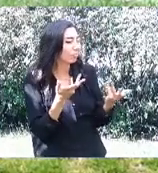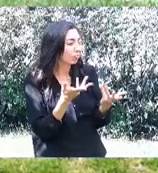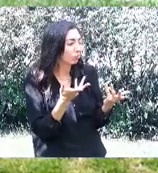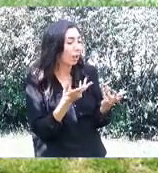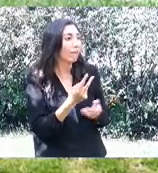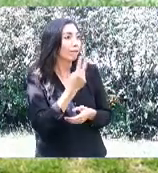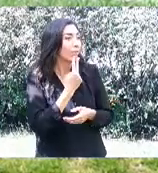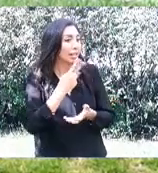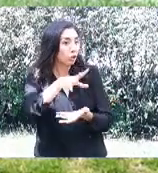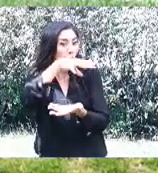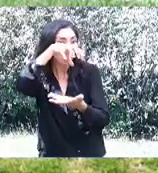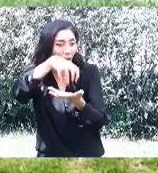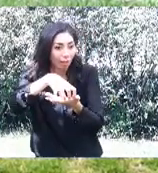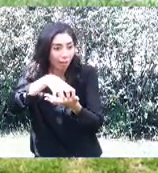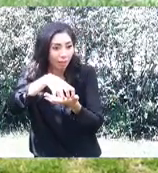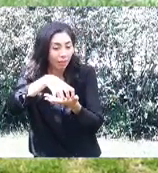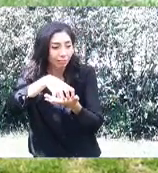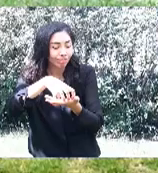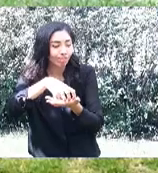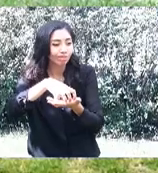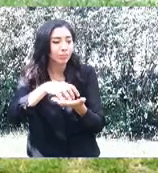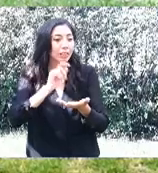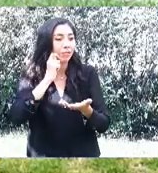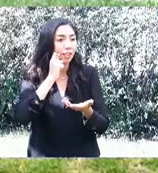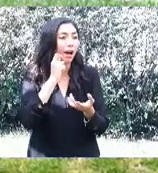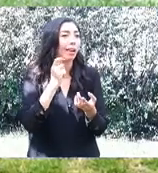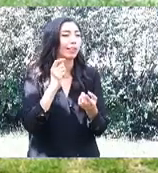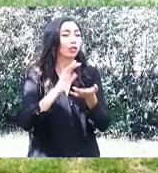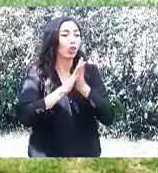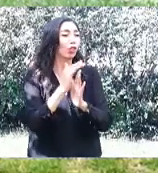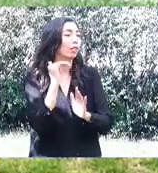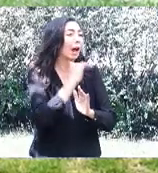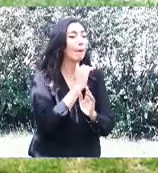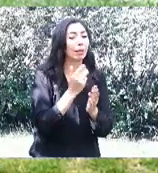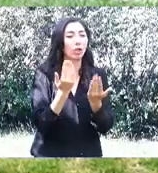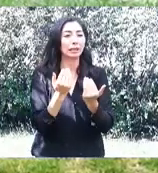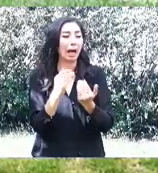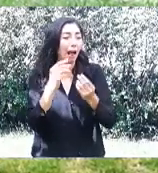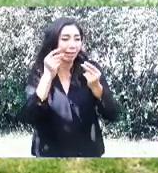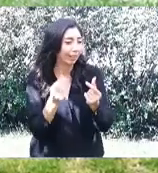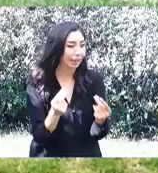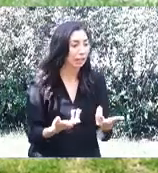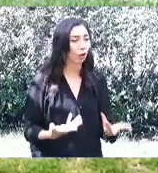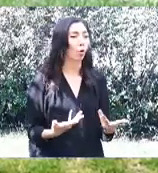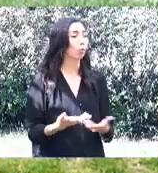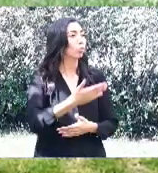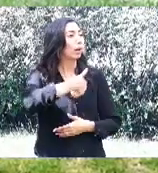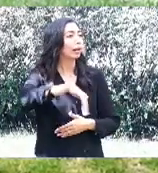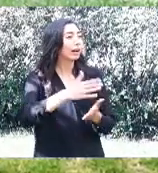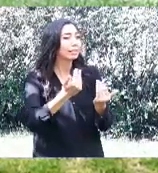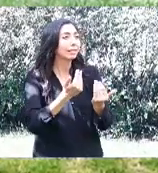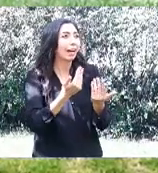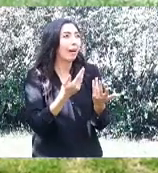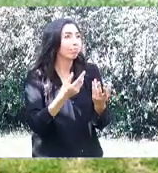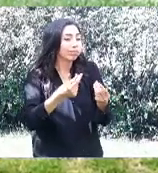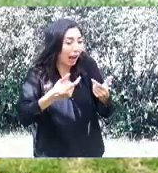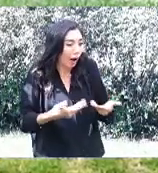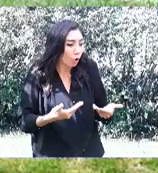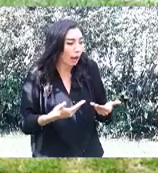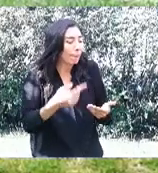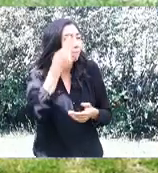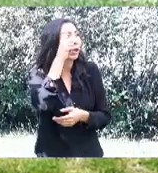está haciendo muy atentos a las necesidades inmediatas la gratificación inmediata a eh nuestra necesidades como más próximas y